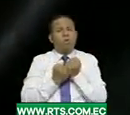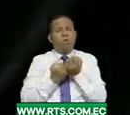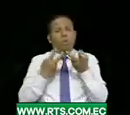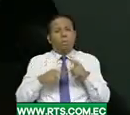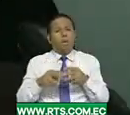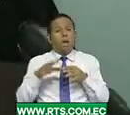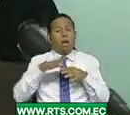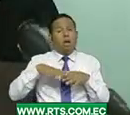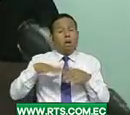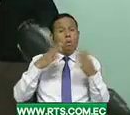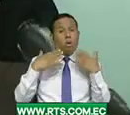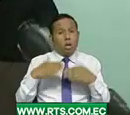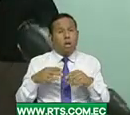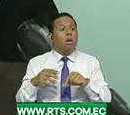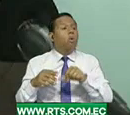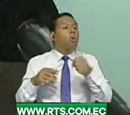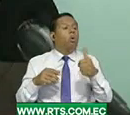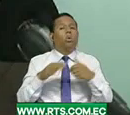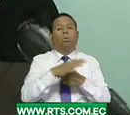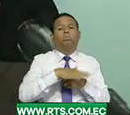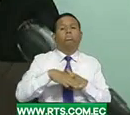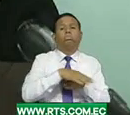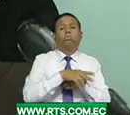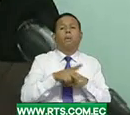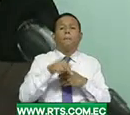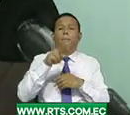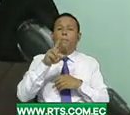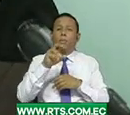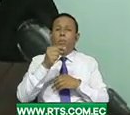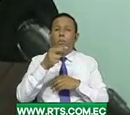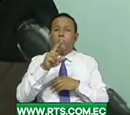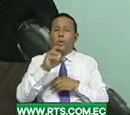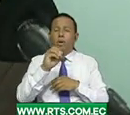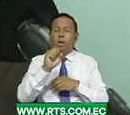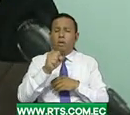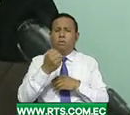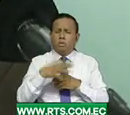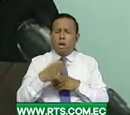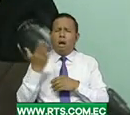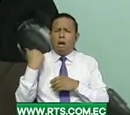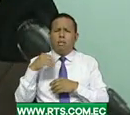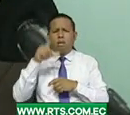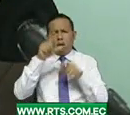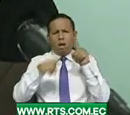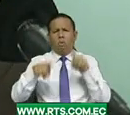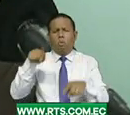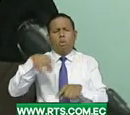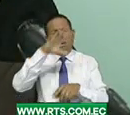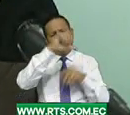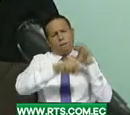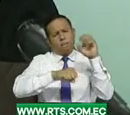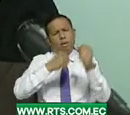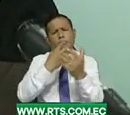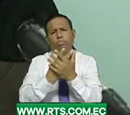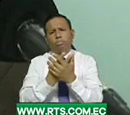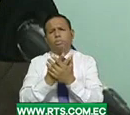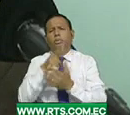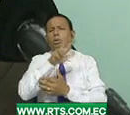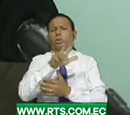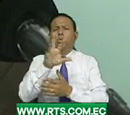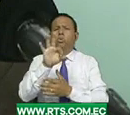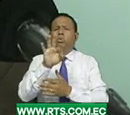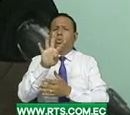Se ha recuperado a 54 con órdenes judiciales, se han realizado 394 charlas de